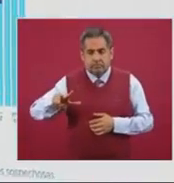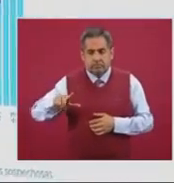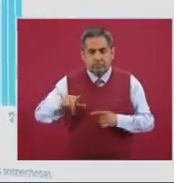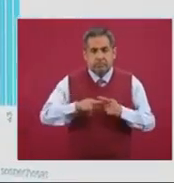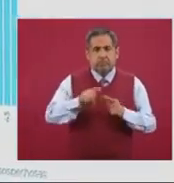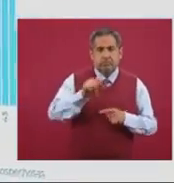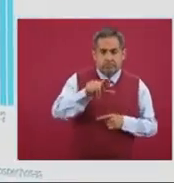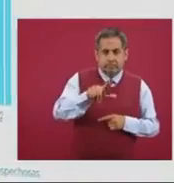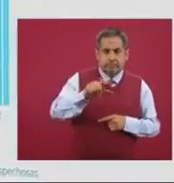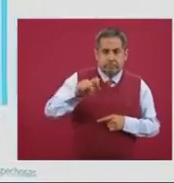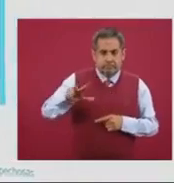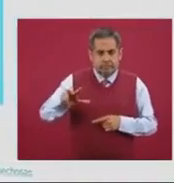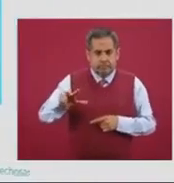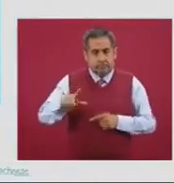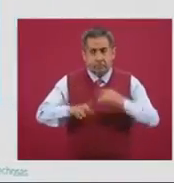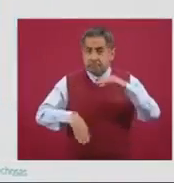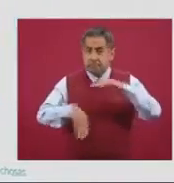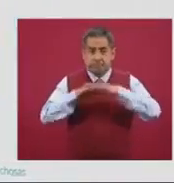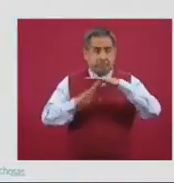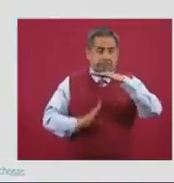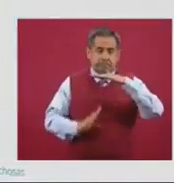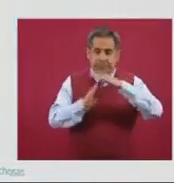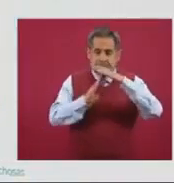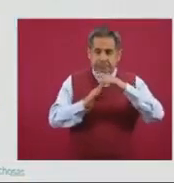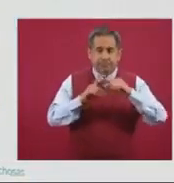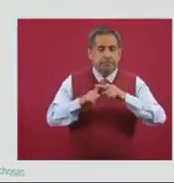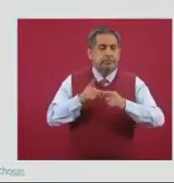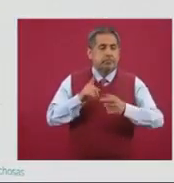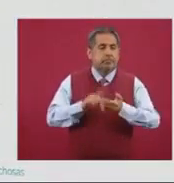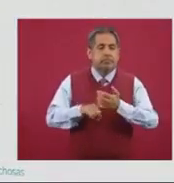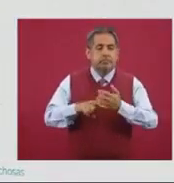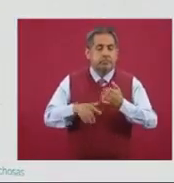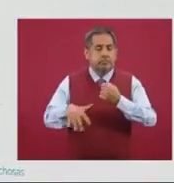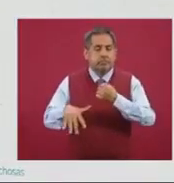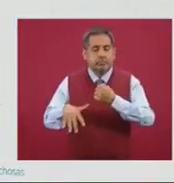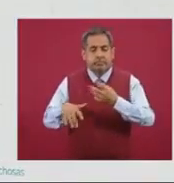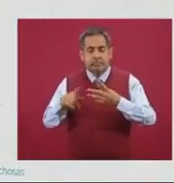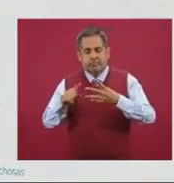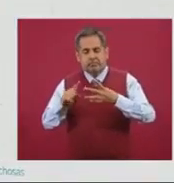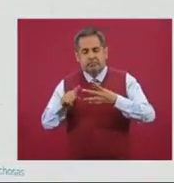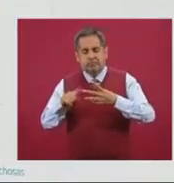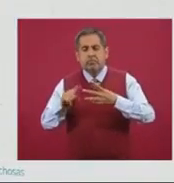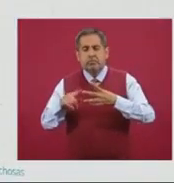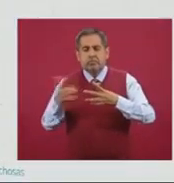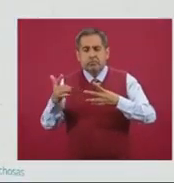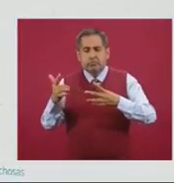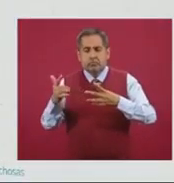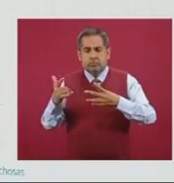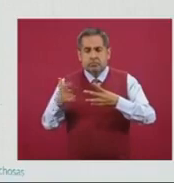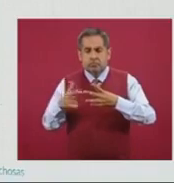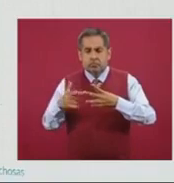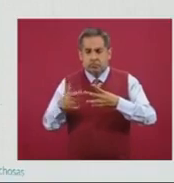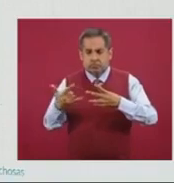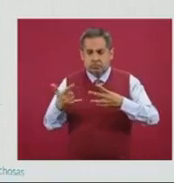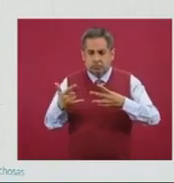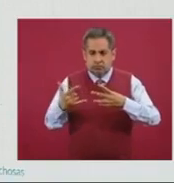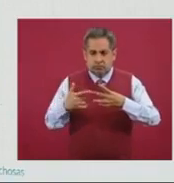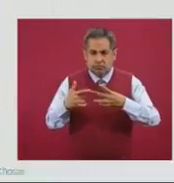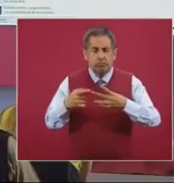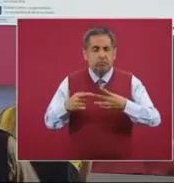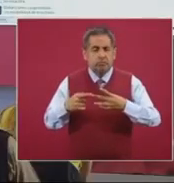está, llegamos a ese punto máximo, y en la segunda quincena de julio y la